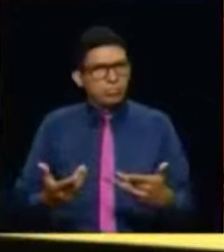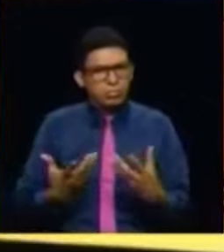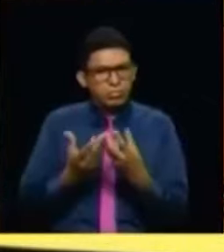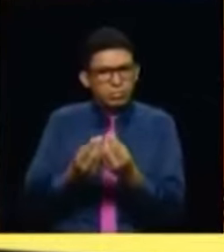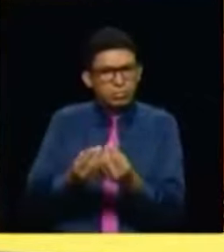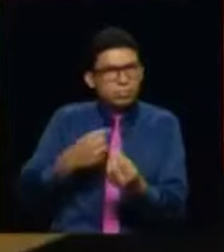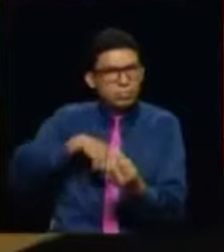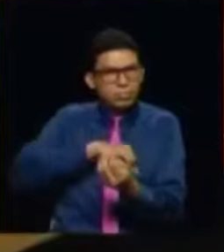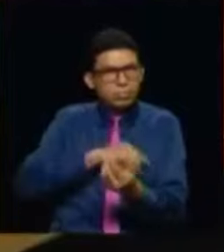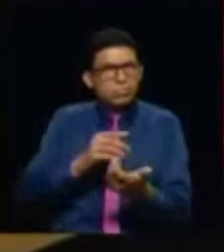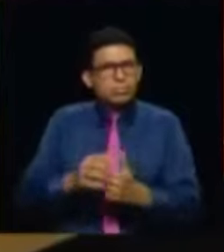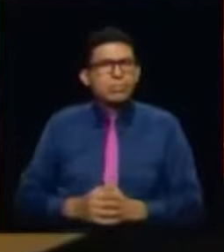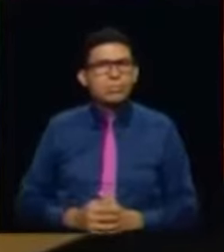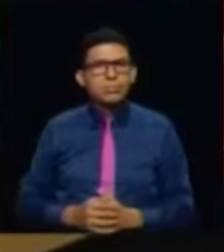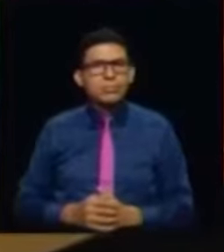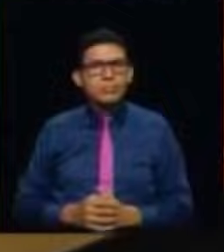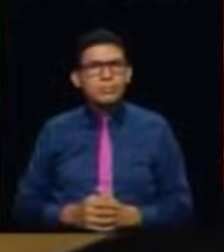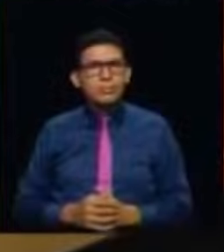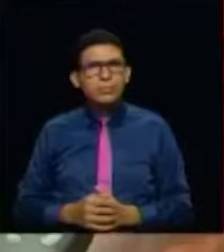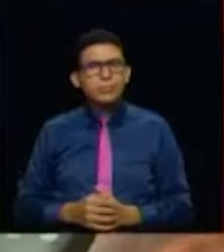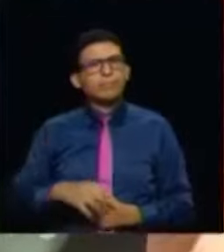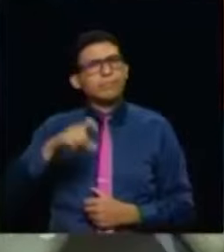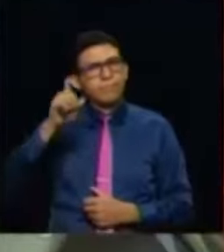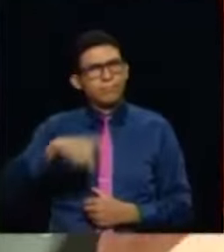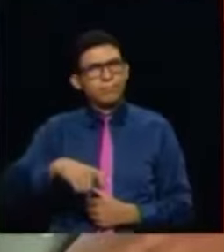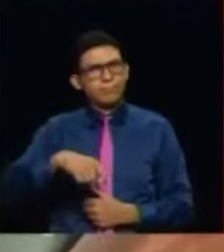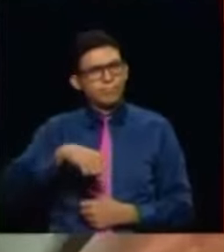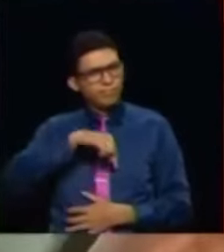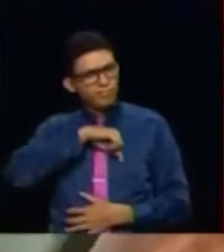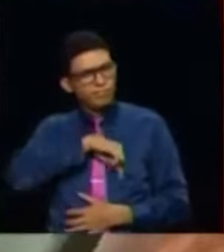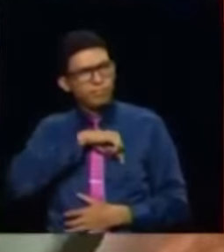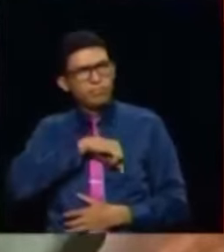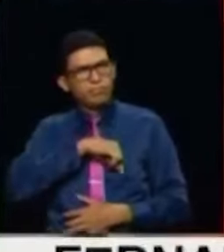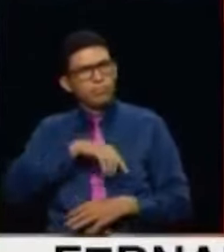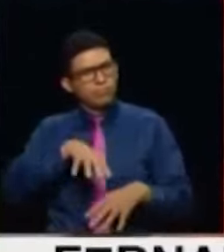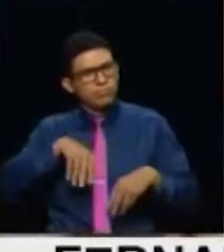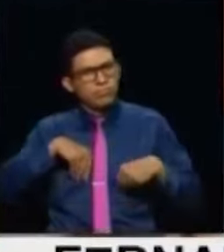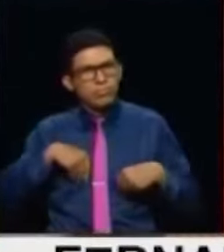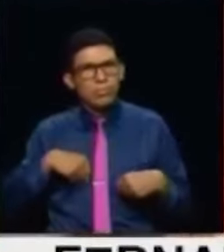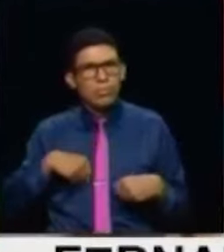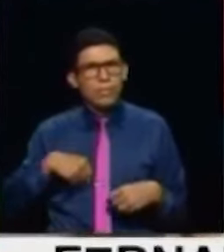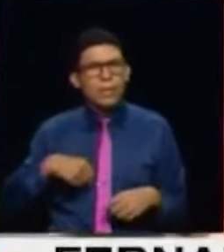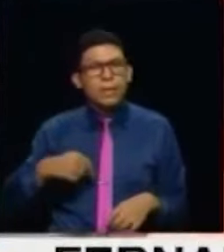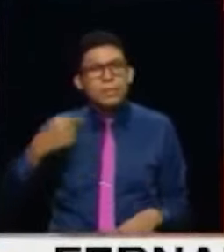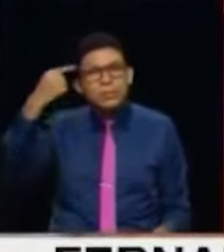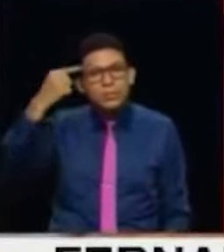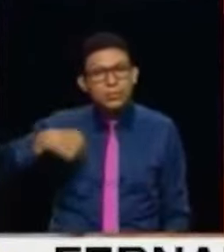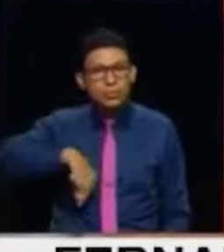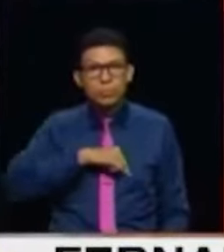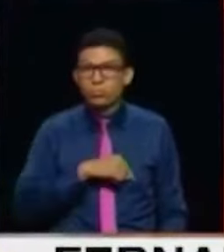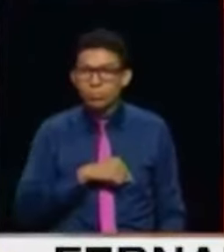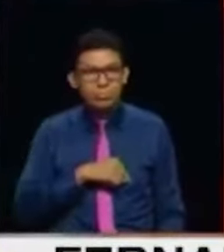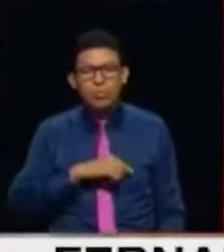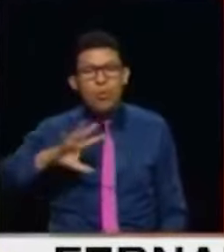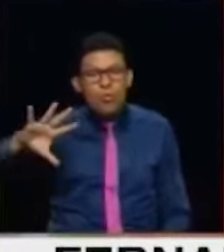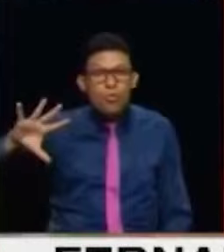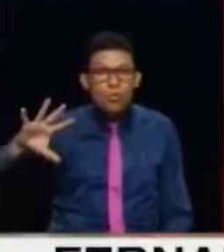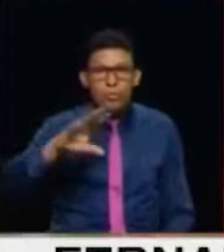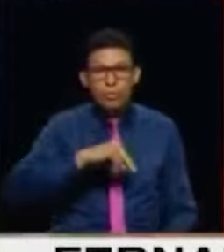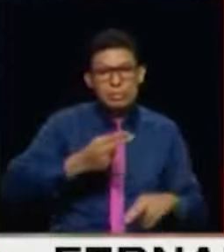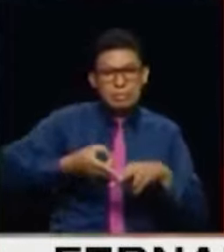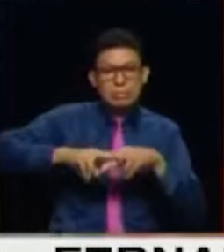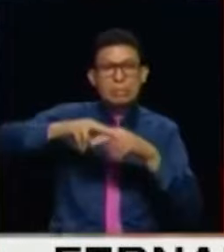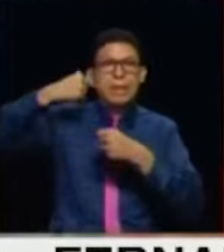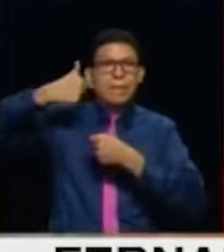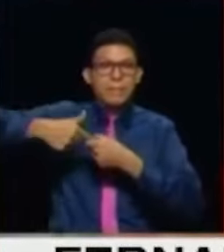gremio. Pues que se ponga de la mano el consejero y que mire, no solamente para nosotros, sino para todo el mundo. El alza de gasolina es